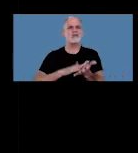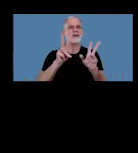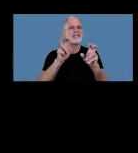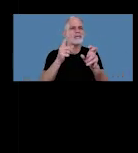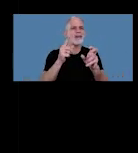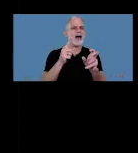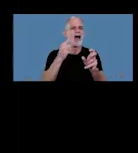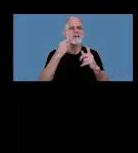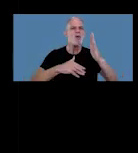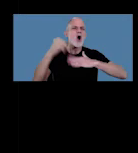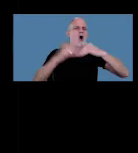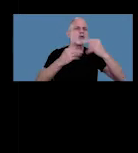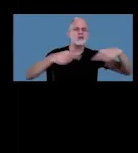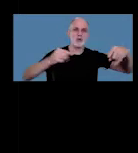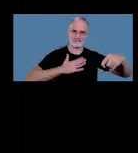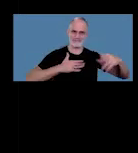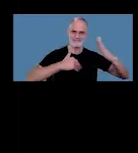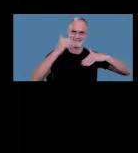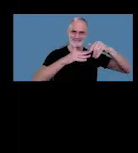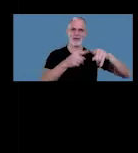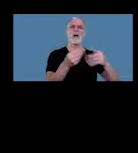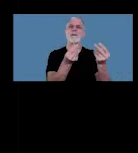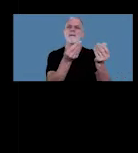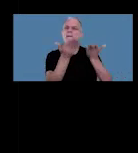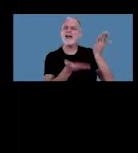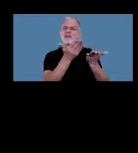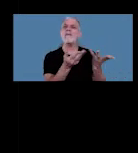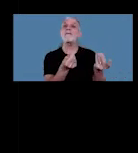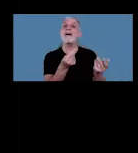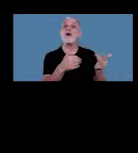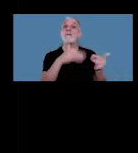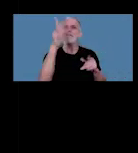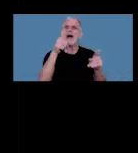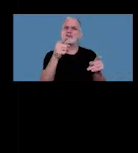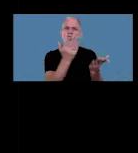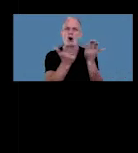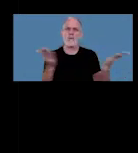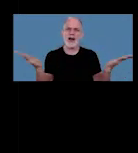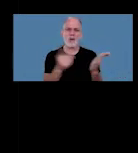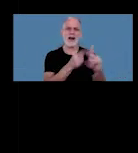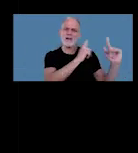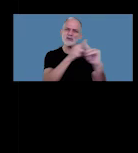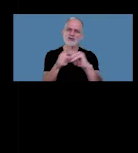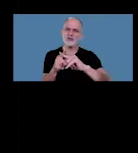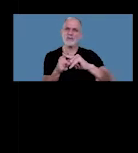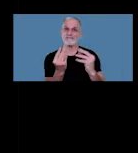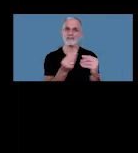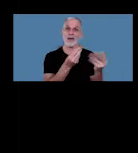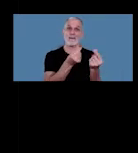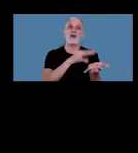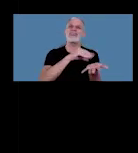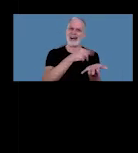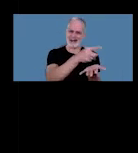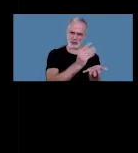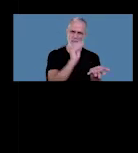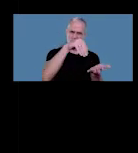inmuebles construidos, bueno, estos se van a evaluar al mayor valor, ¿sí? Vamos a tener que sumar al valor del terreno, le